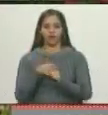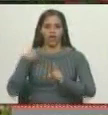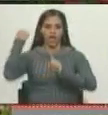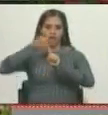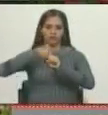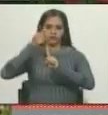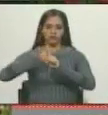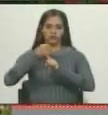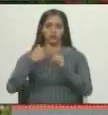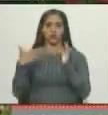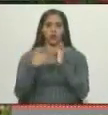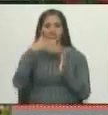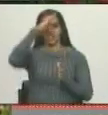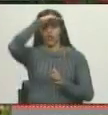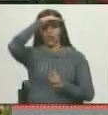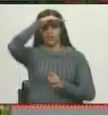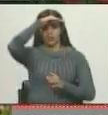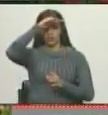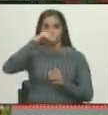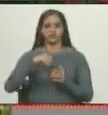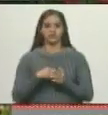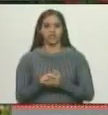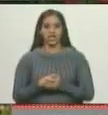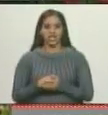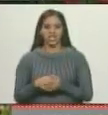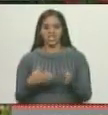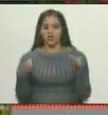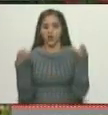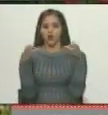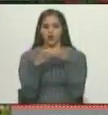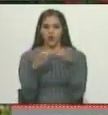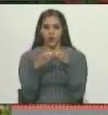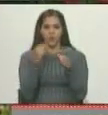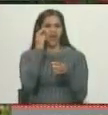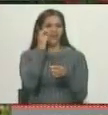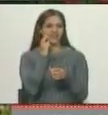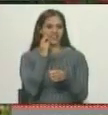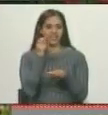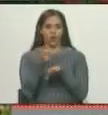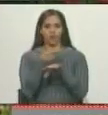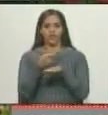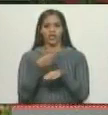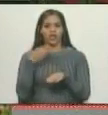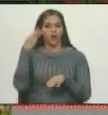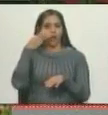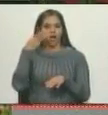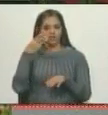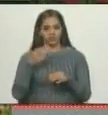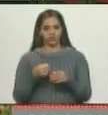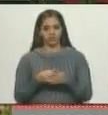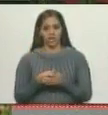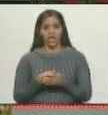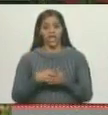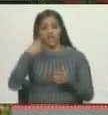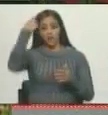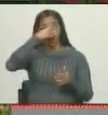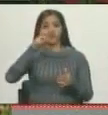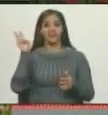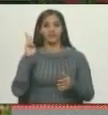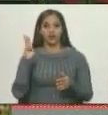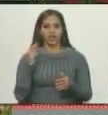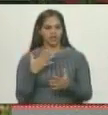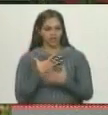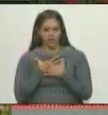contra Donald Trump y la banda de supremacistas y fascistas que gobierna Washington. El pueblo de Venezuela está